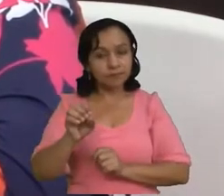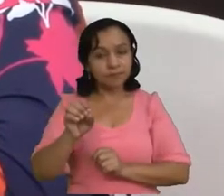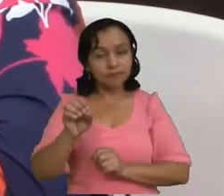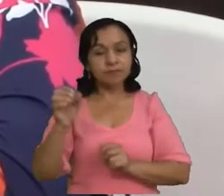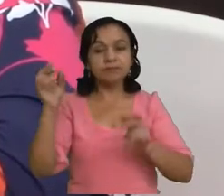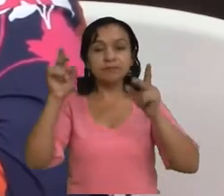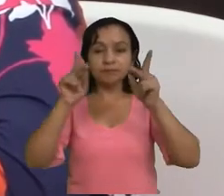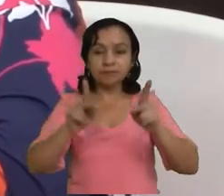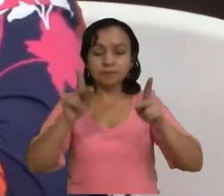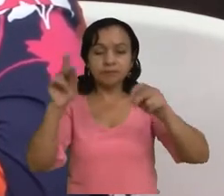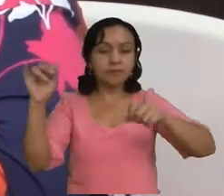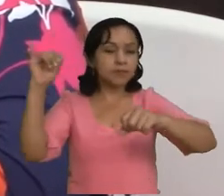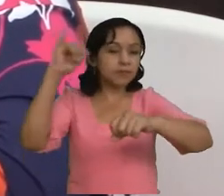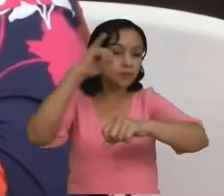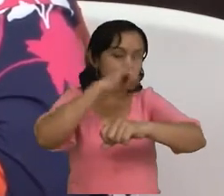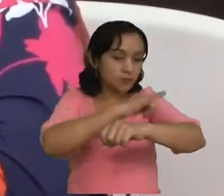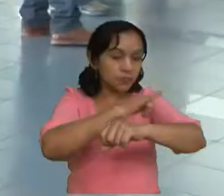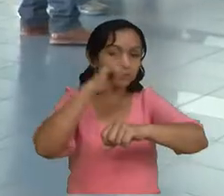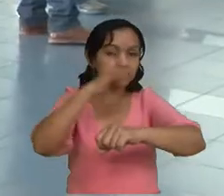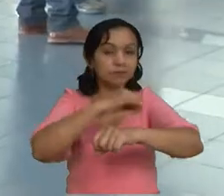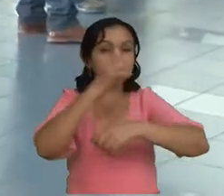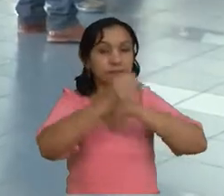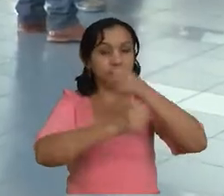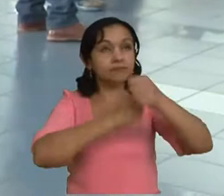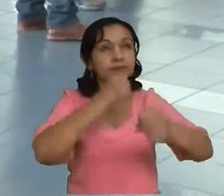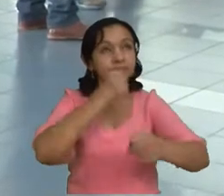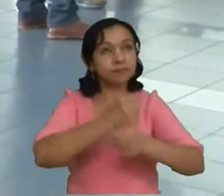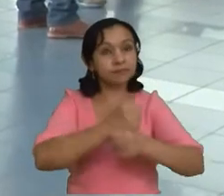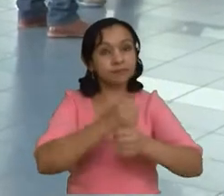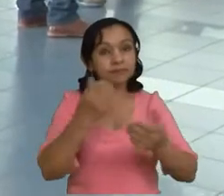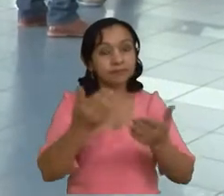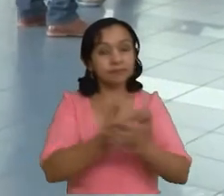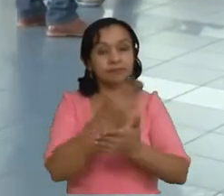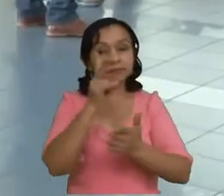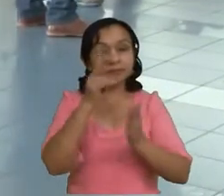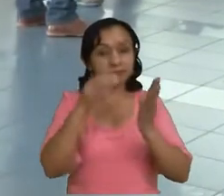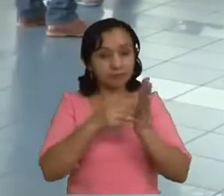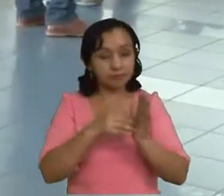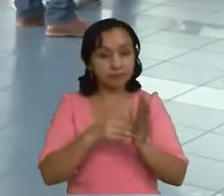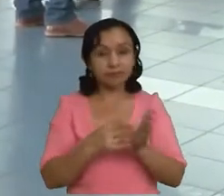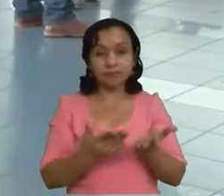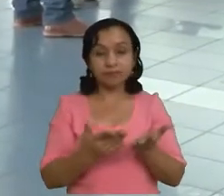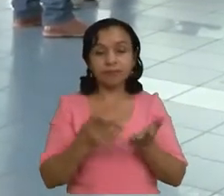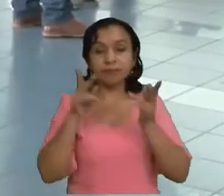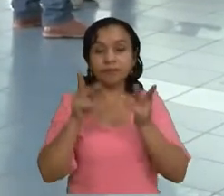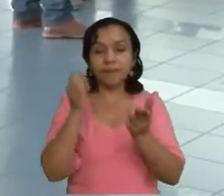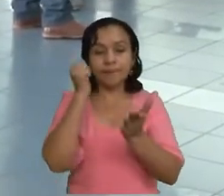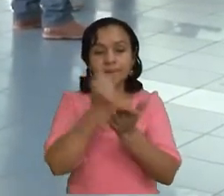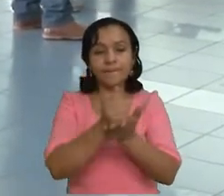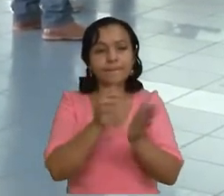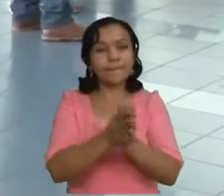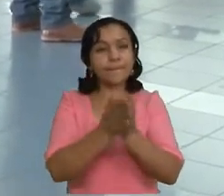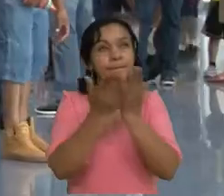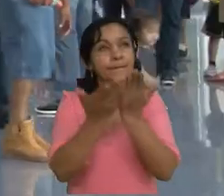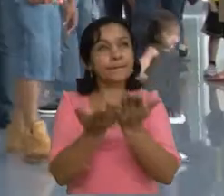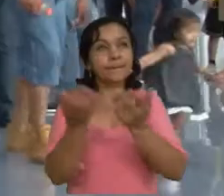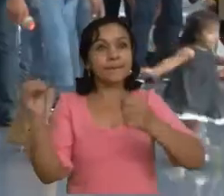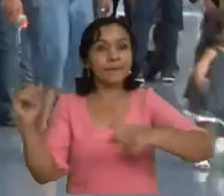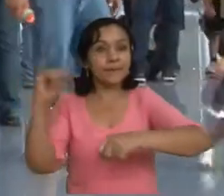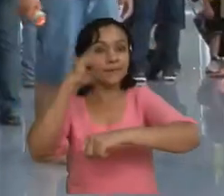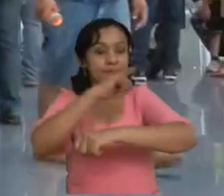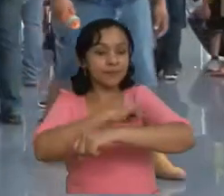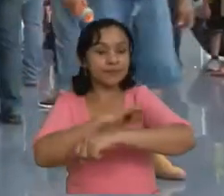de pasajeros para este periodo. Migración y Extranjería incrementará su personal en la terminal aérea en